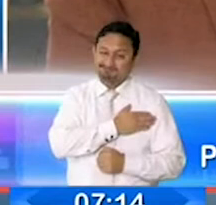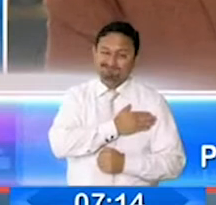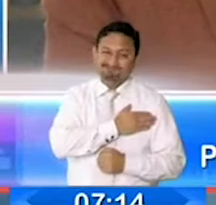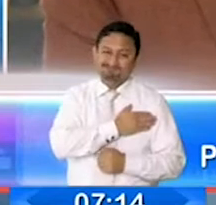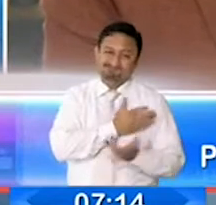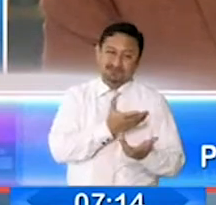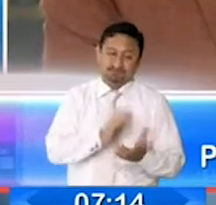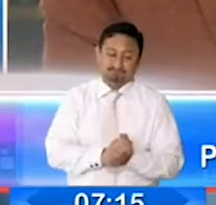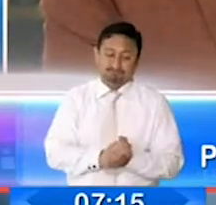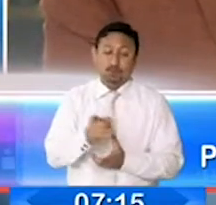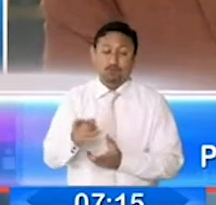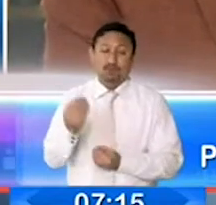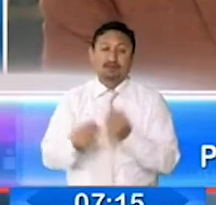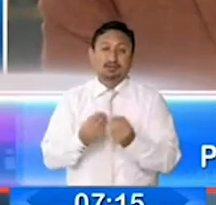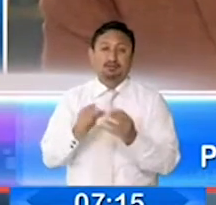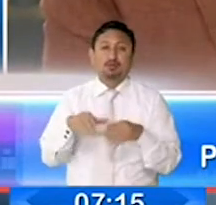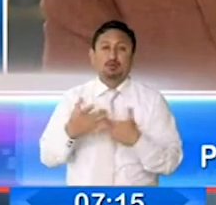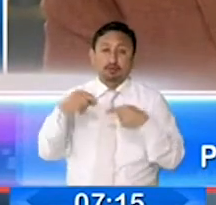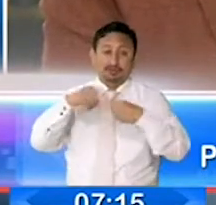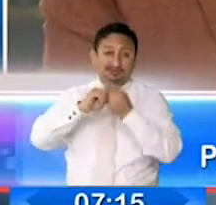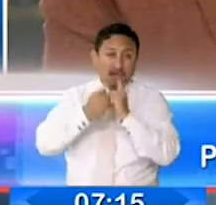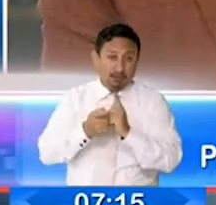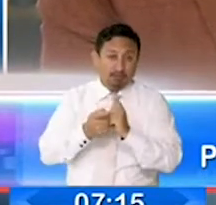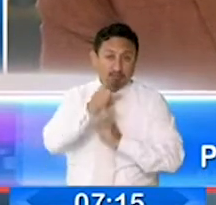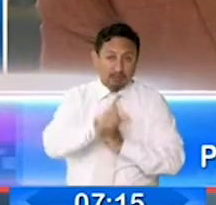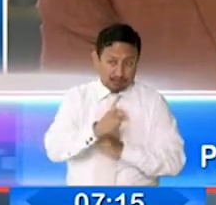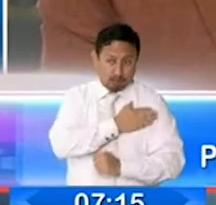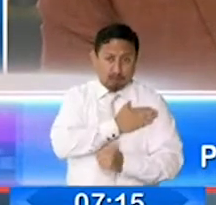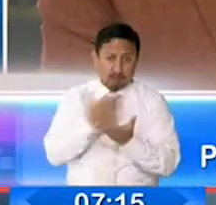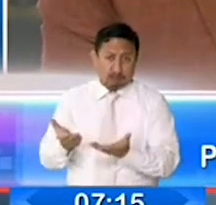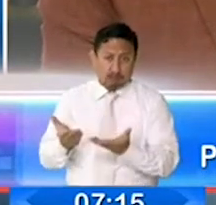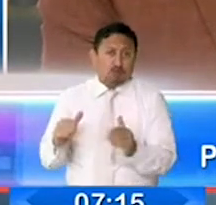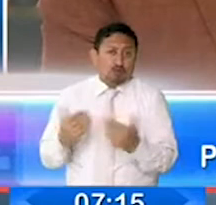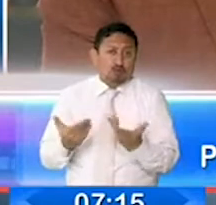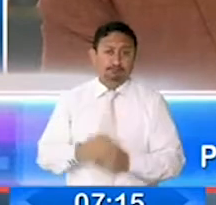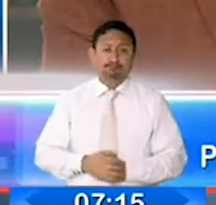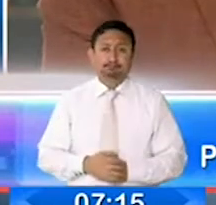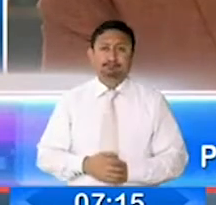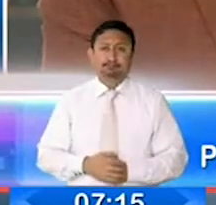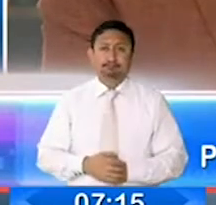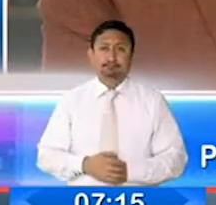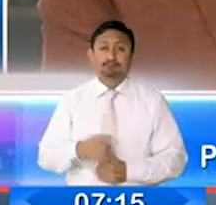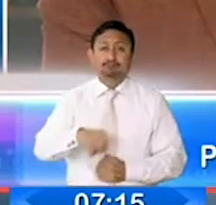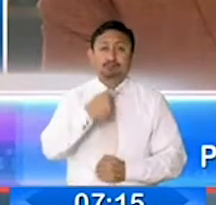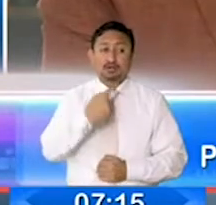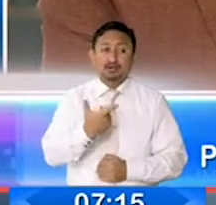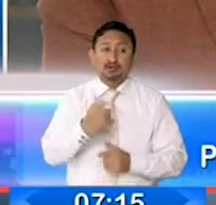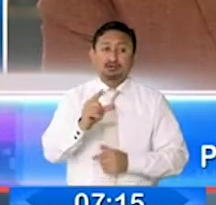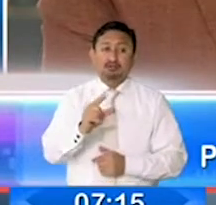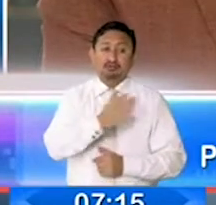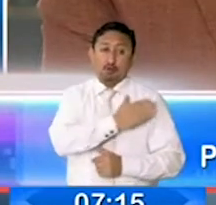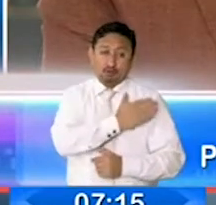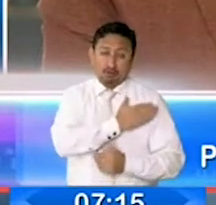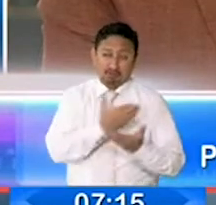Concretamente, ¿qué ejes usted impulsará para que esto se revierta? Bueno, aquello de la poca confianza también creo que es